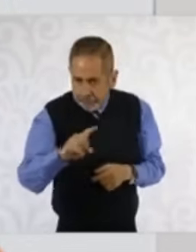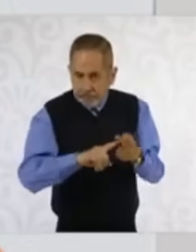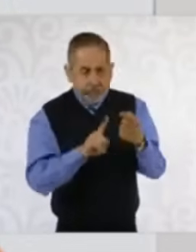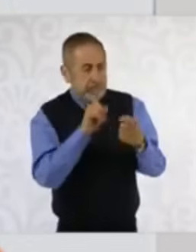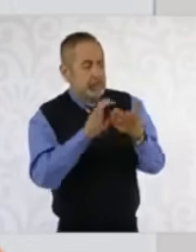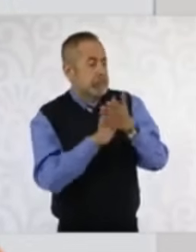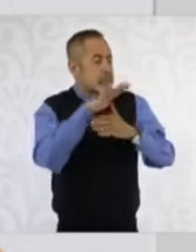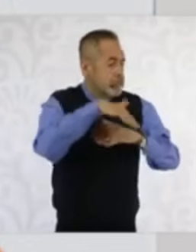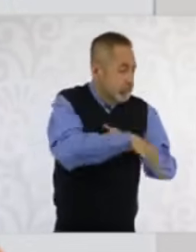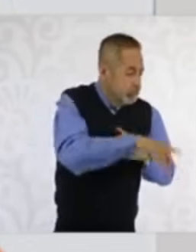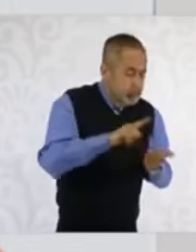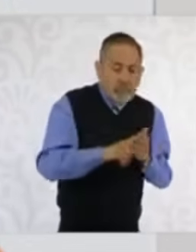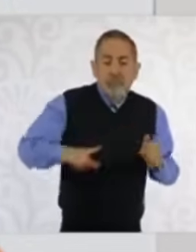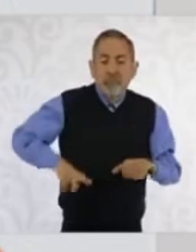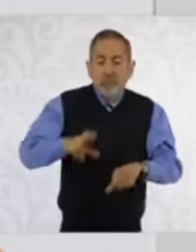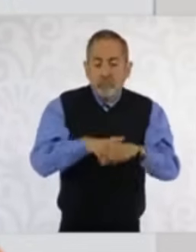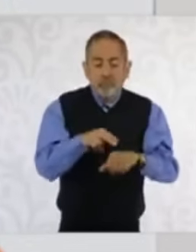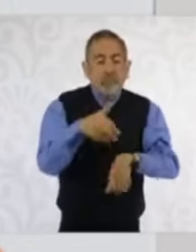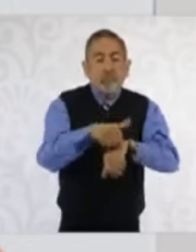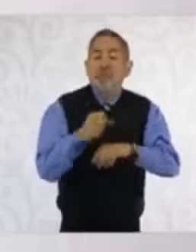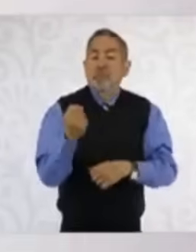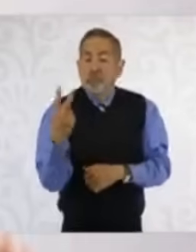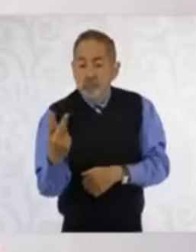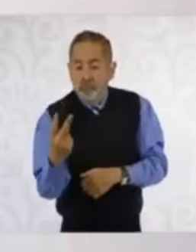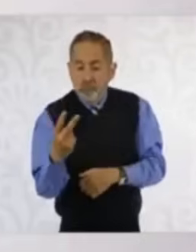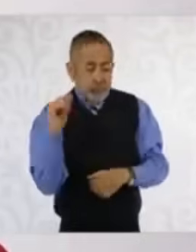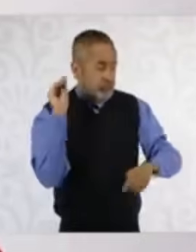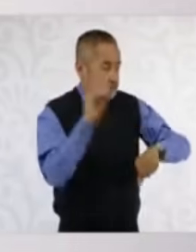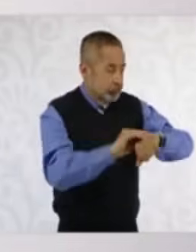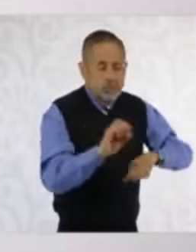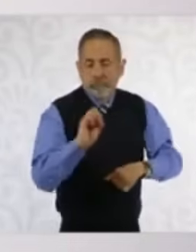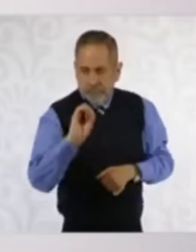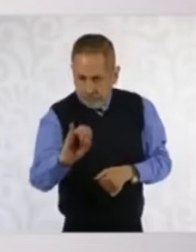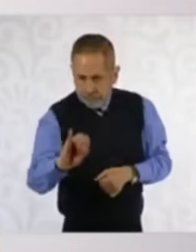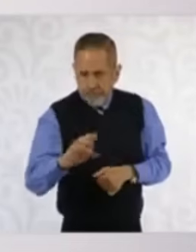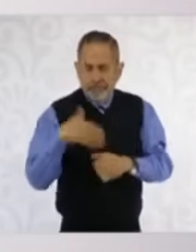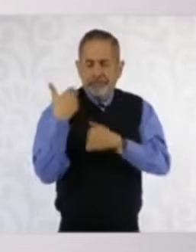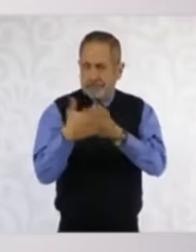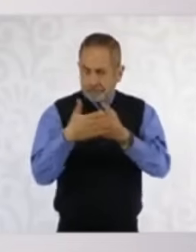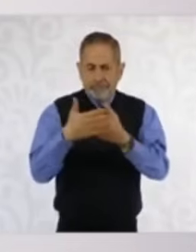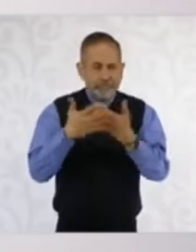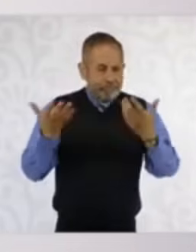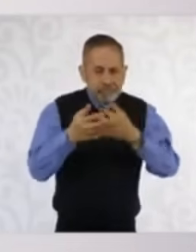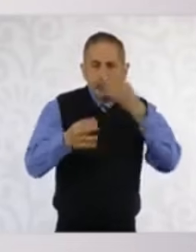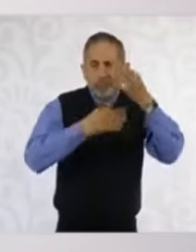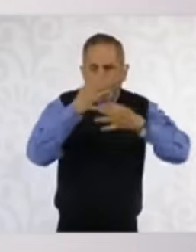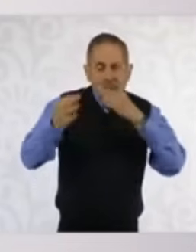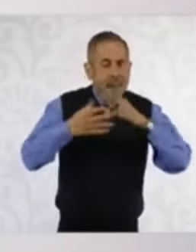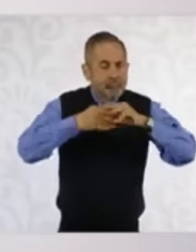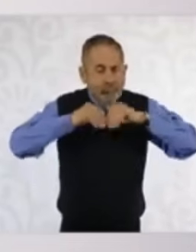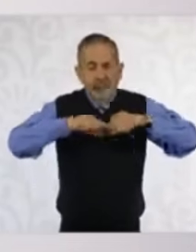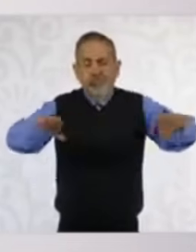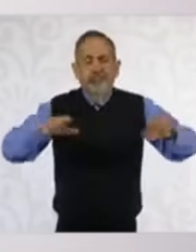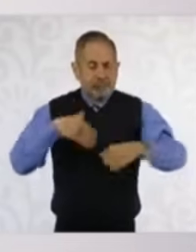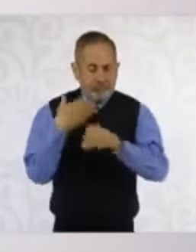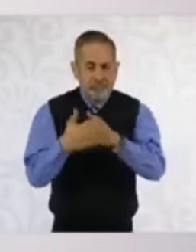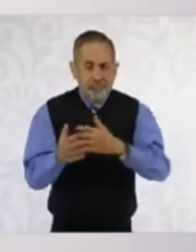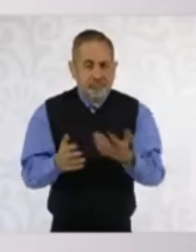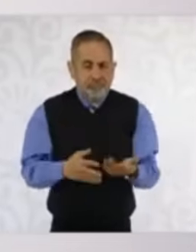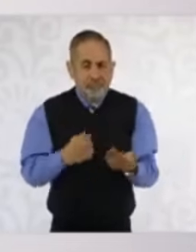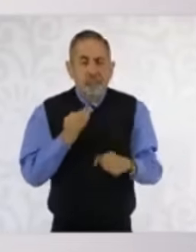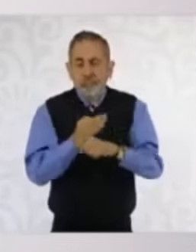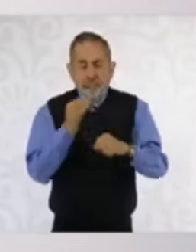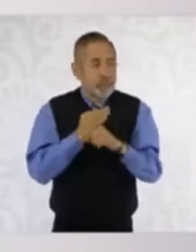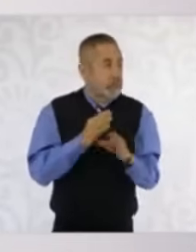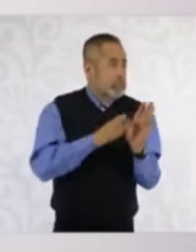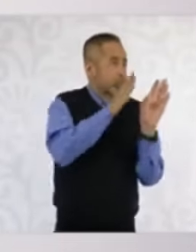ya se acabó el año. ¡Qué rápido se nos fue! Pero no hay que perder el ánimo. Al contrario, hay que cerrar el año con todo.